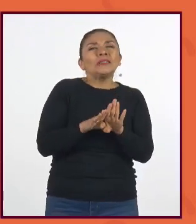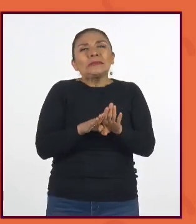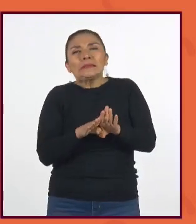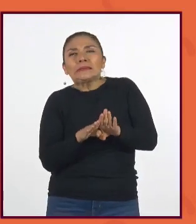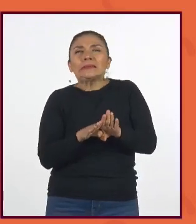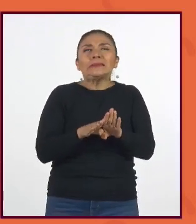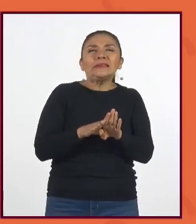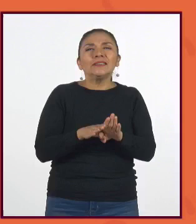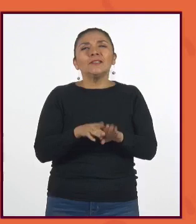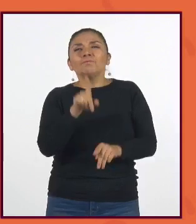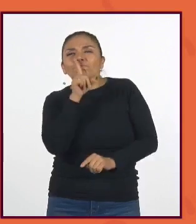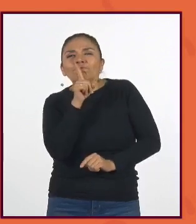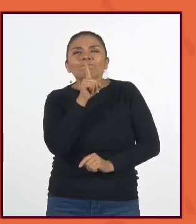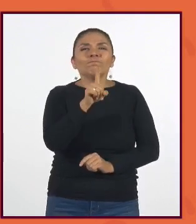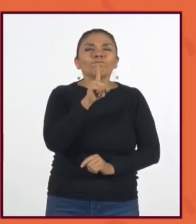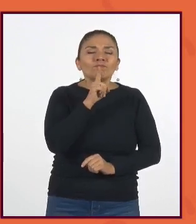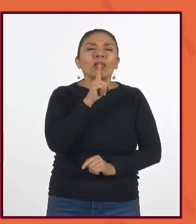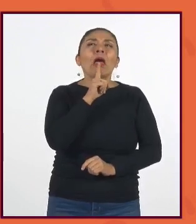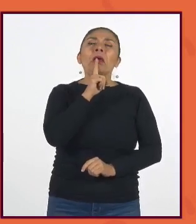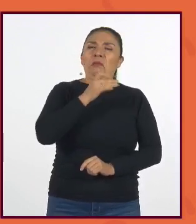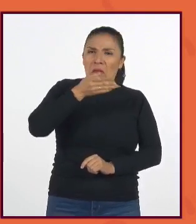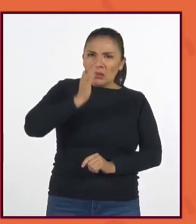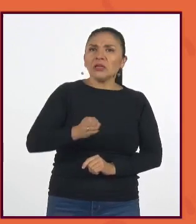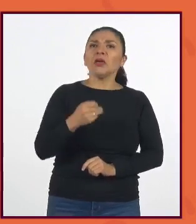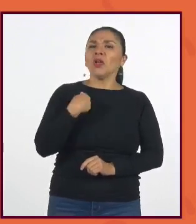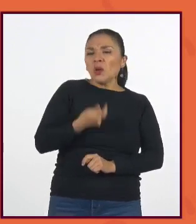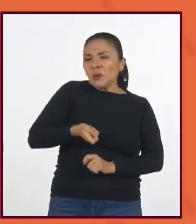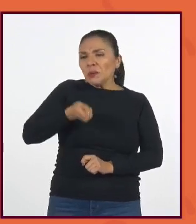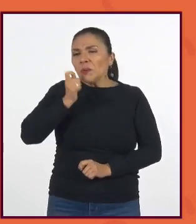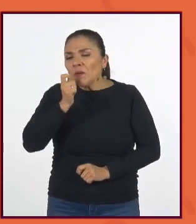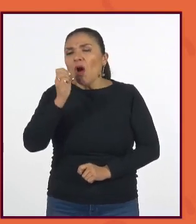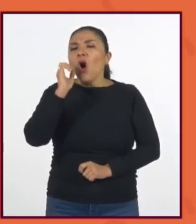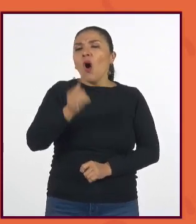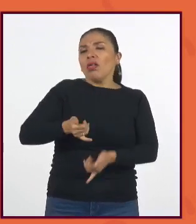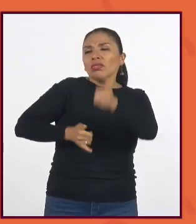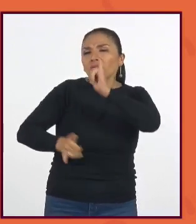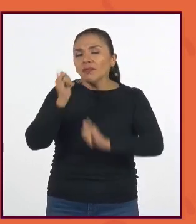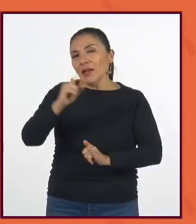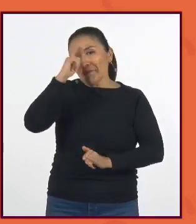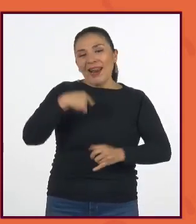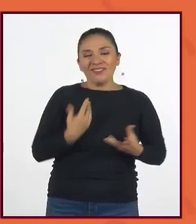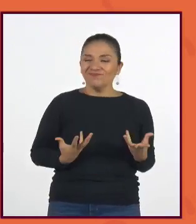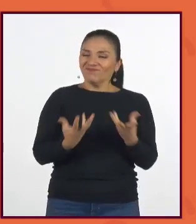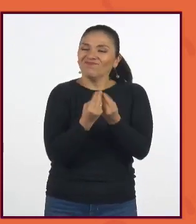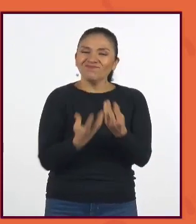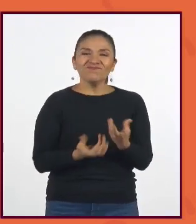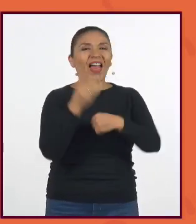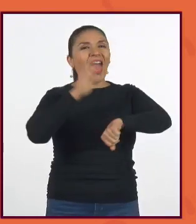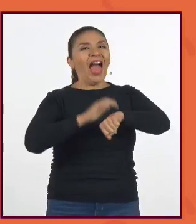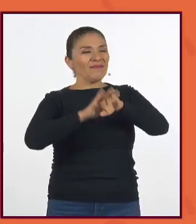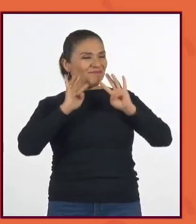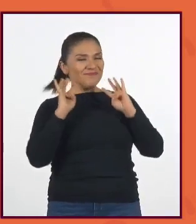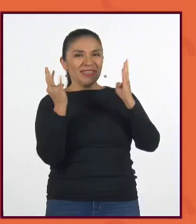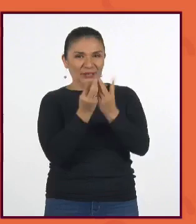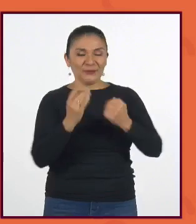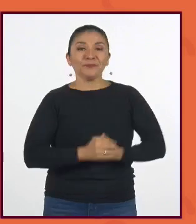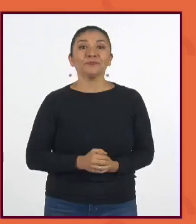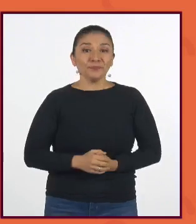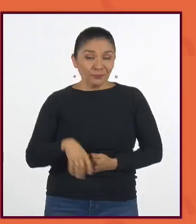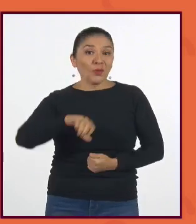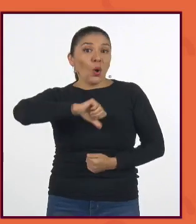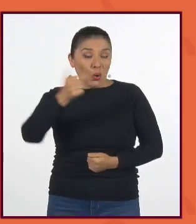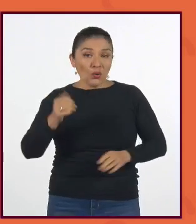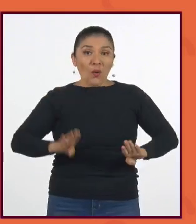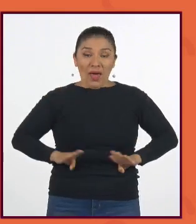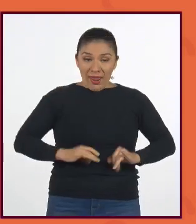utilizar sustancias para desinhibirse y poder pertenecer socialmente. Otra de las características individuales